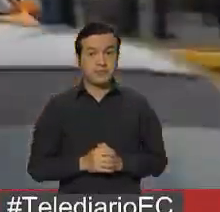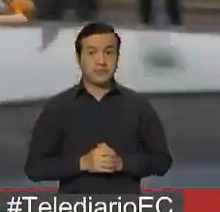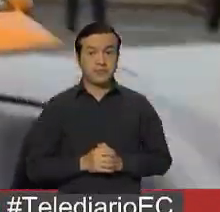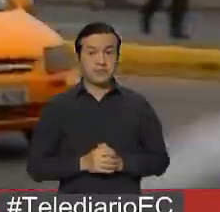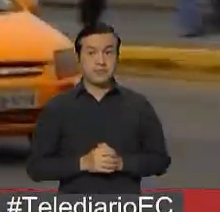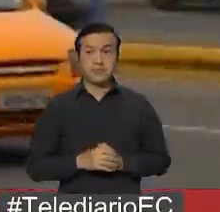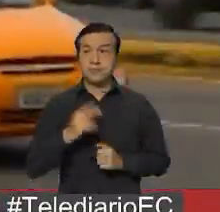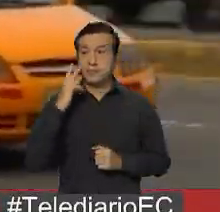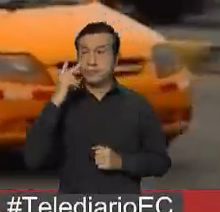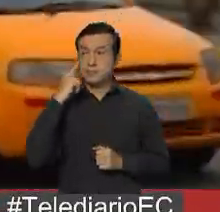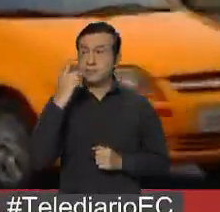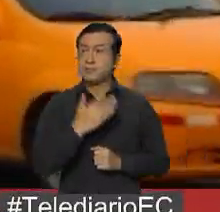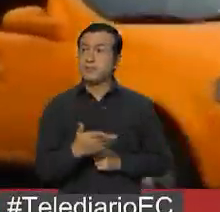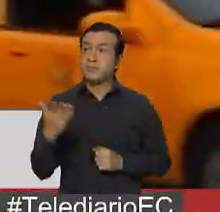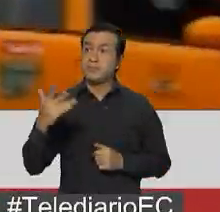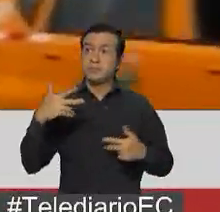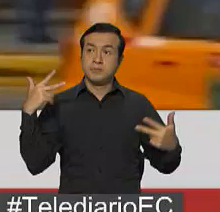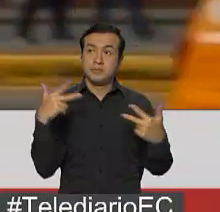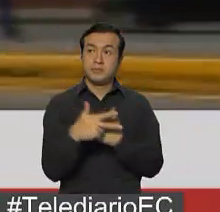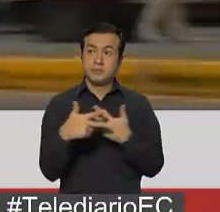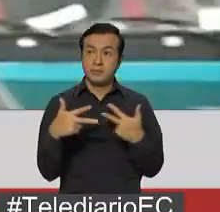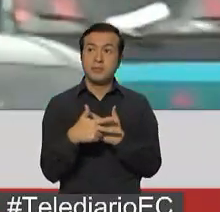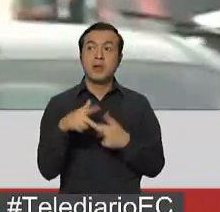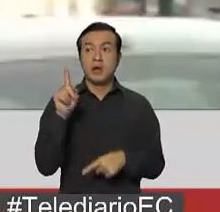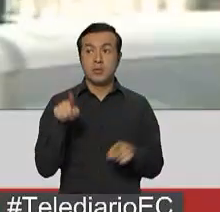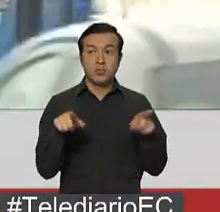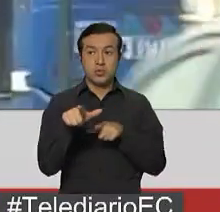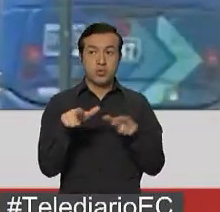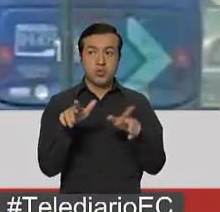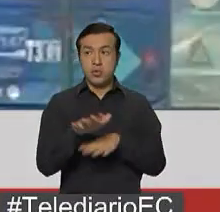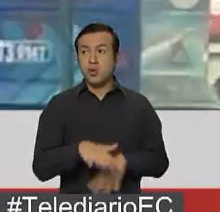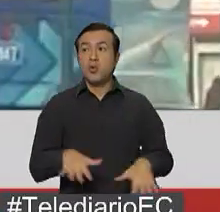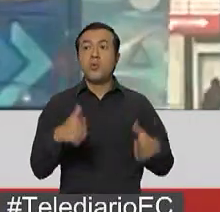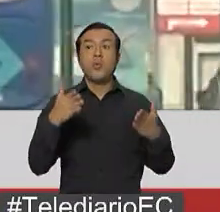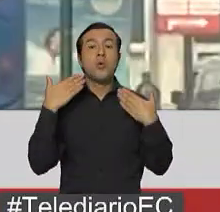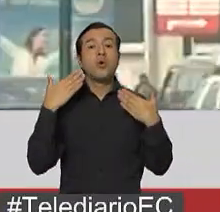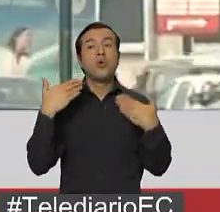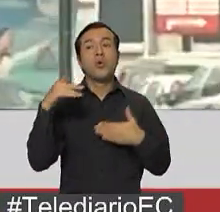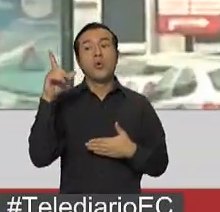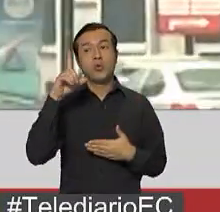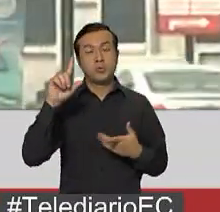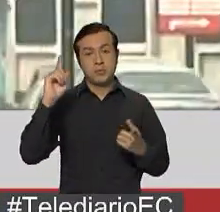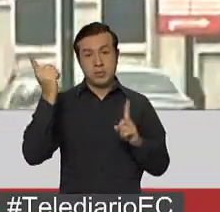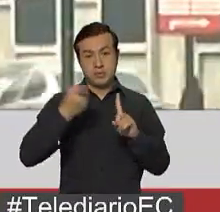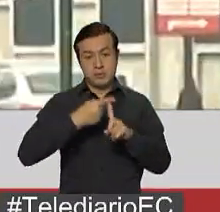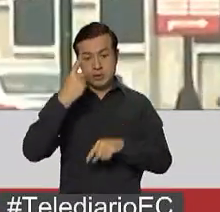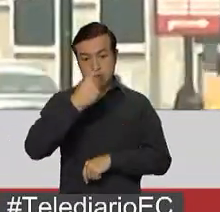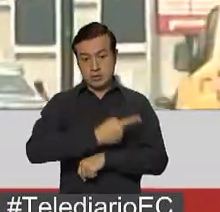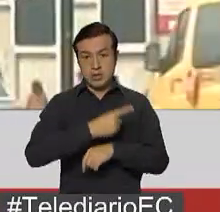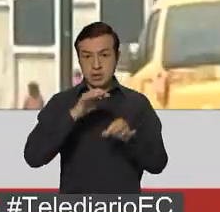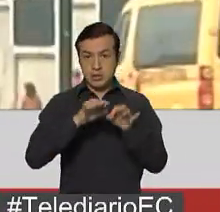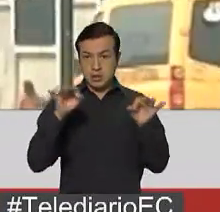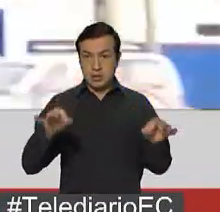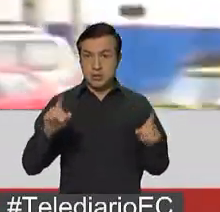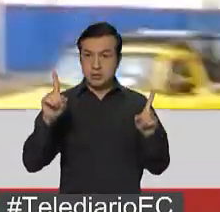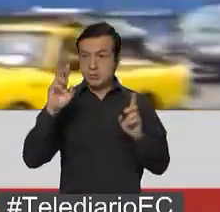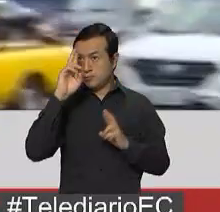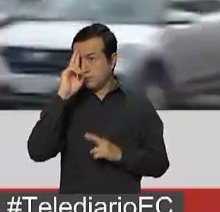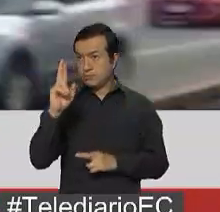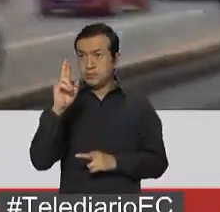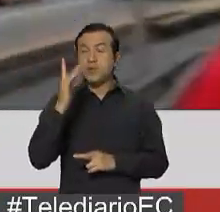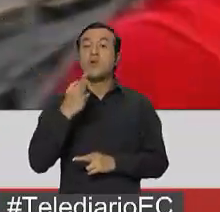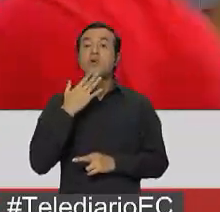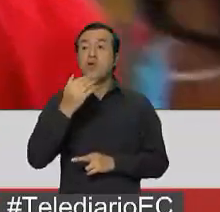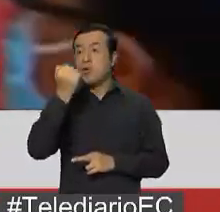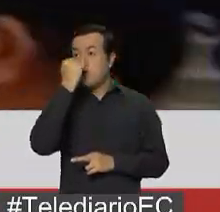este es el tráfico que se observó en diferentes arterias se de guayaquil este lunes primer día de la etapa de distanciamiento pese al